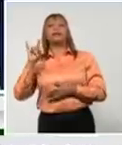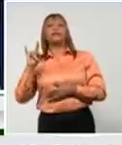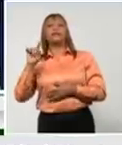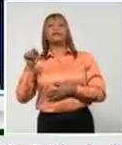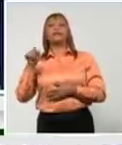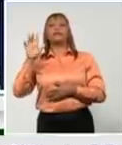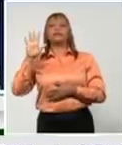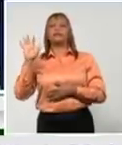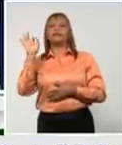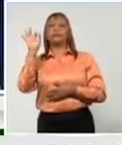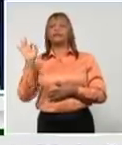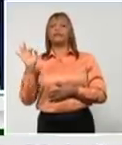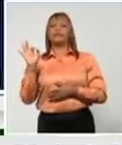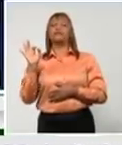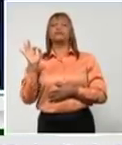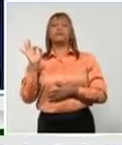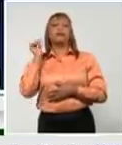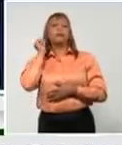49,5% el sexo femenino y un